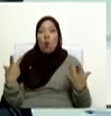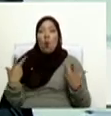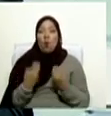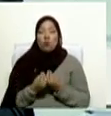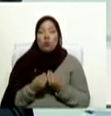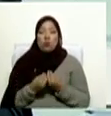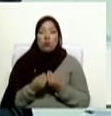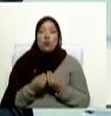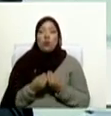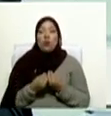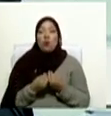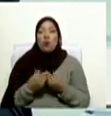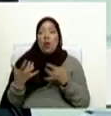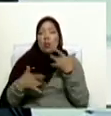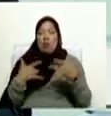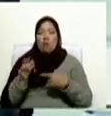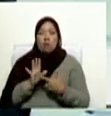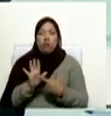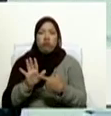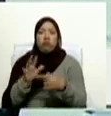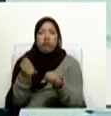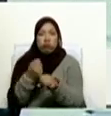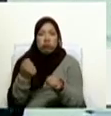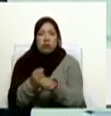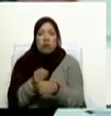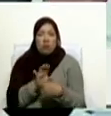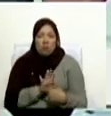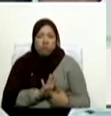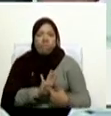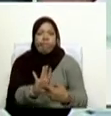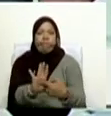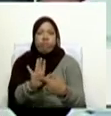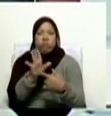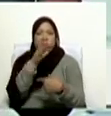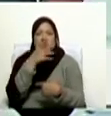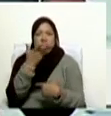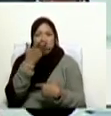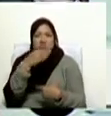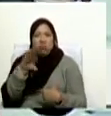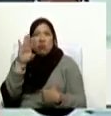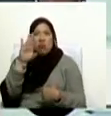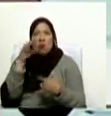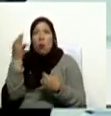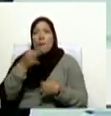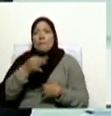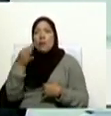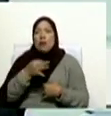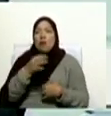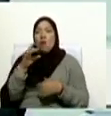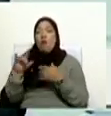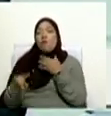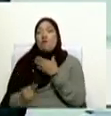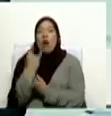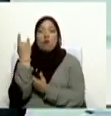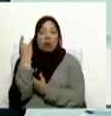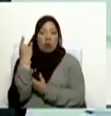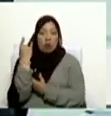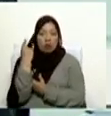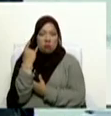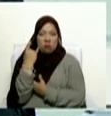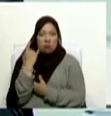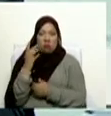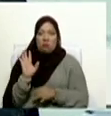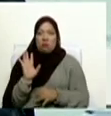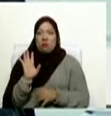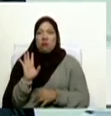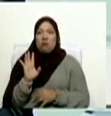coloniaje un acto de rapiña y un verdadero fraude porque